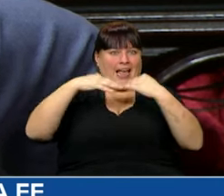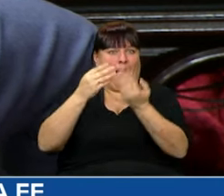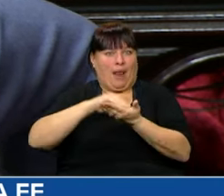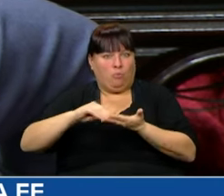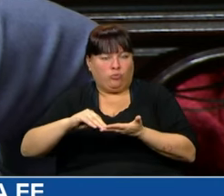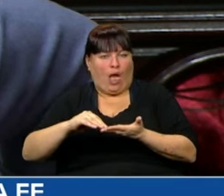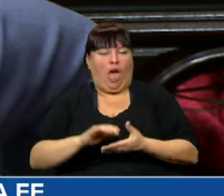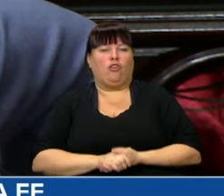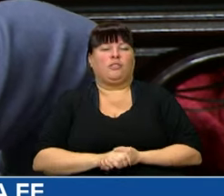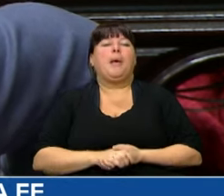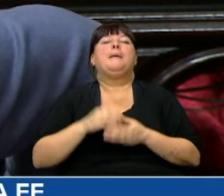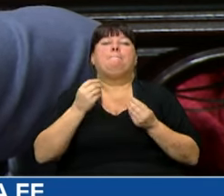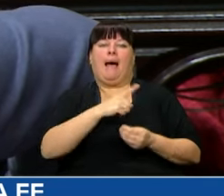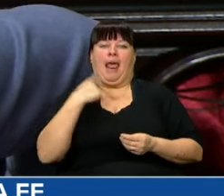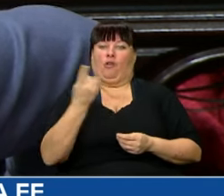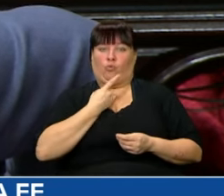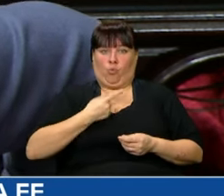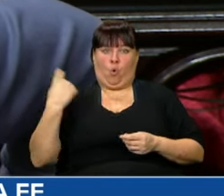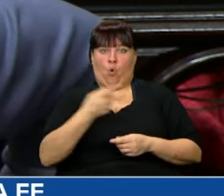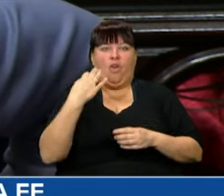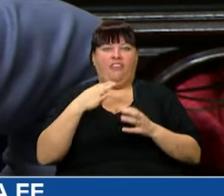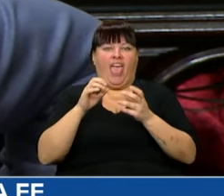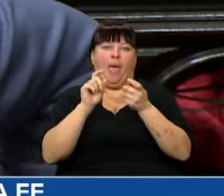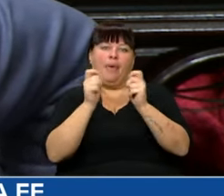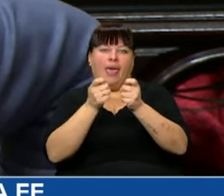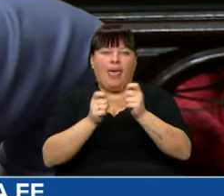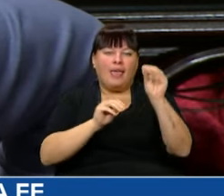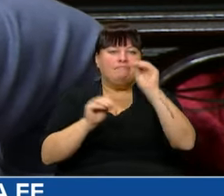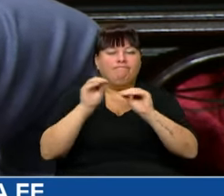de Diputados, para que nosotros le podamos dar